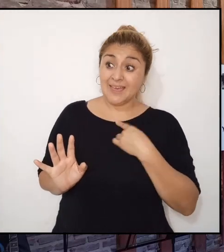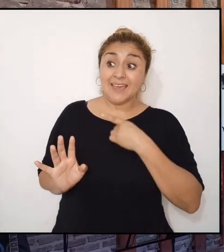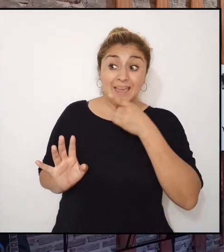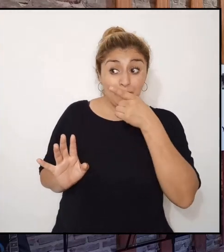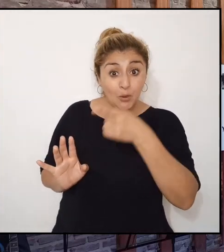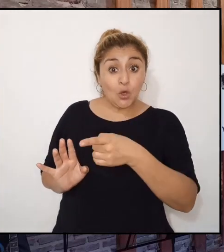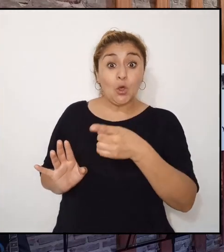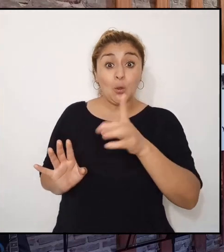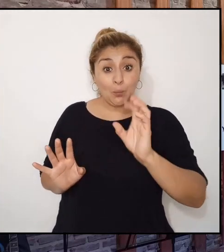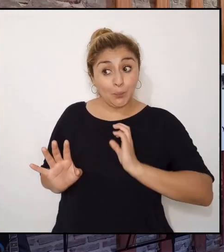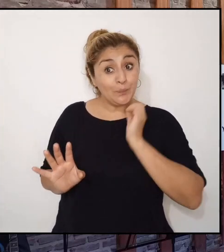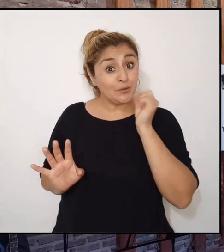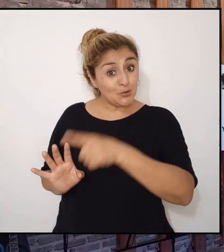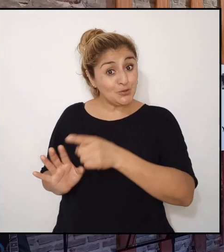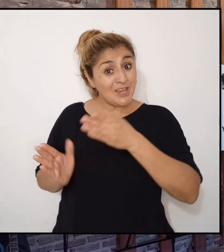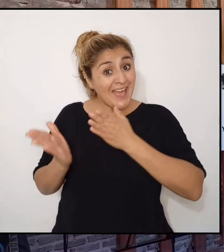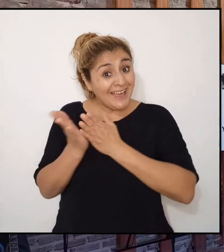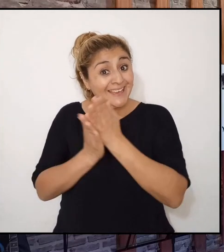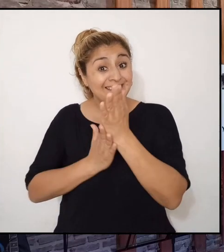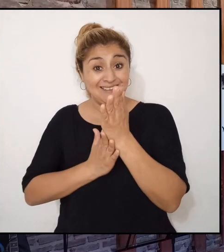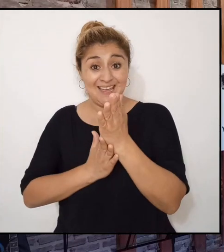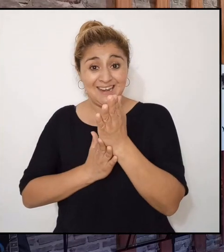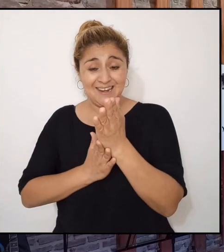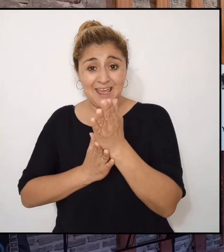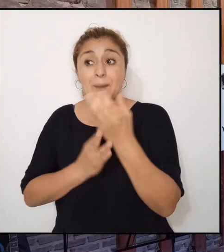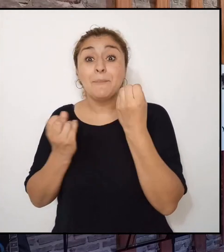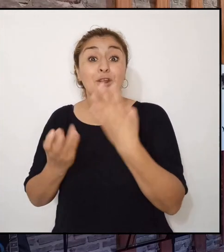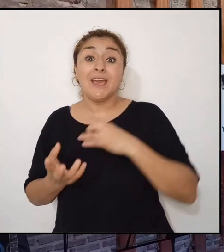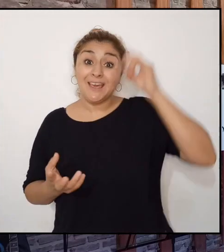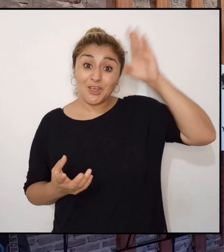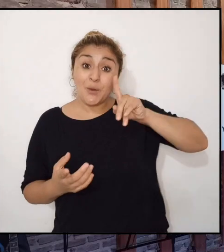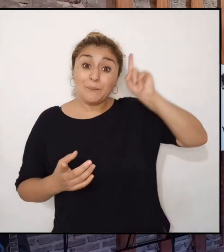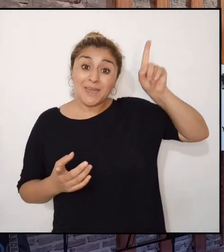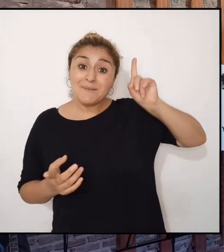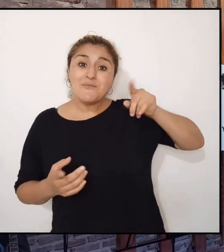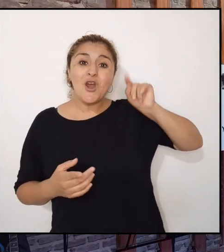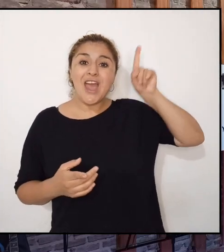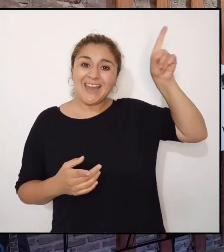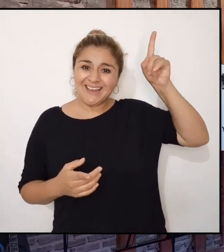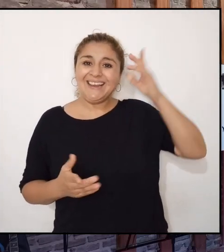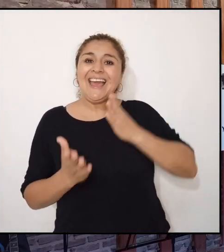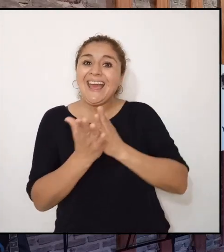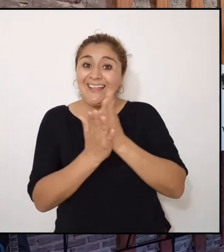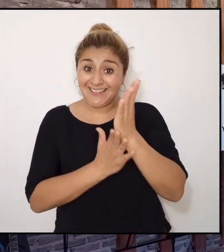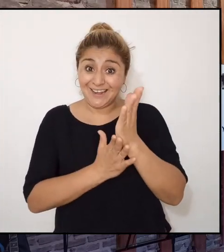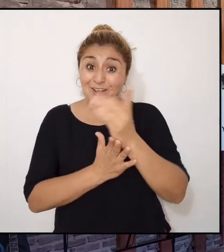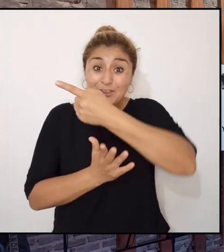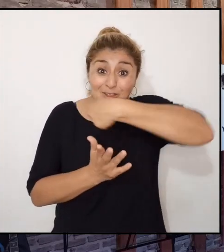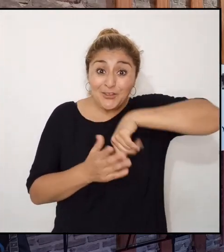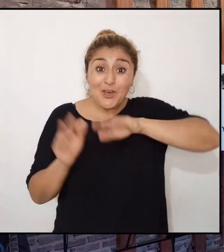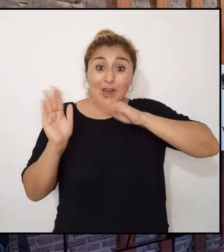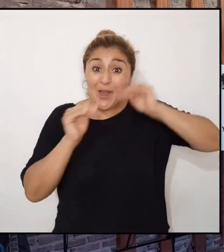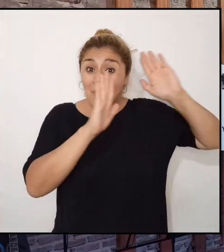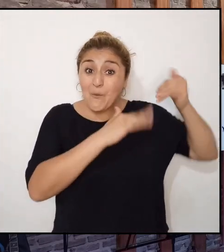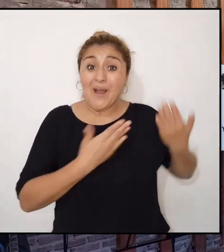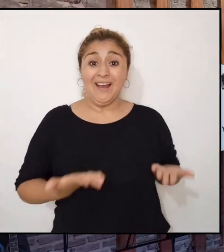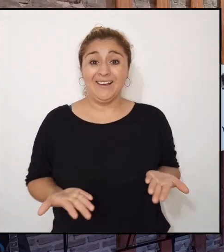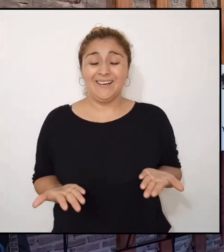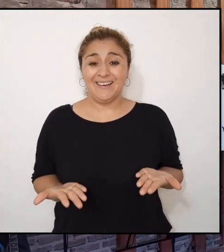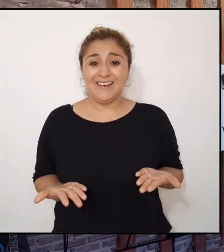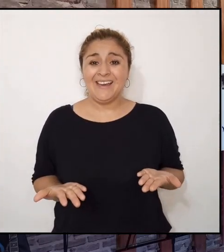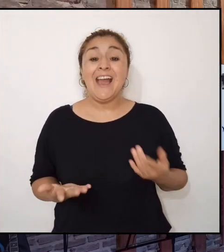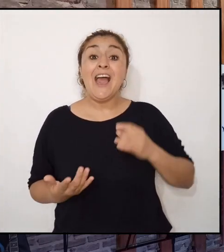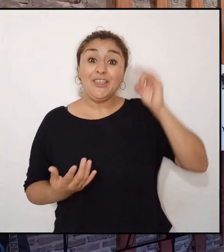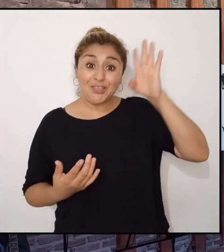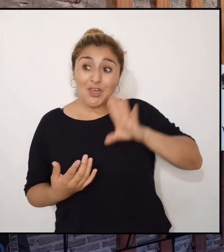Digo, ¿cómo que somos eternos? Sí, porque Dios es eterno. Somos eternos. Y otra cosa me dice, Dios tiene un propósito con